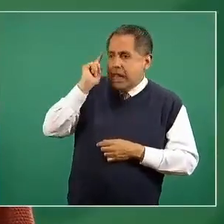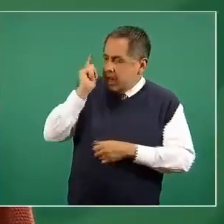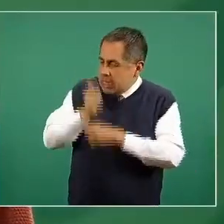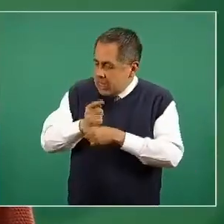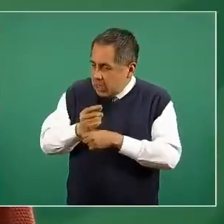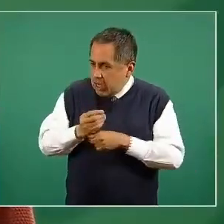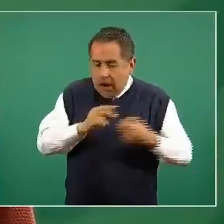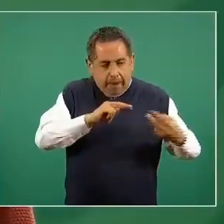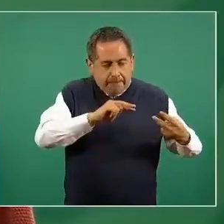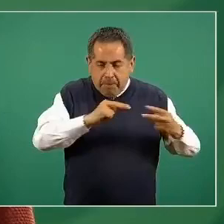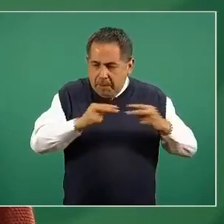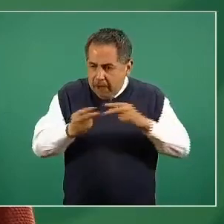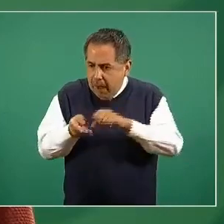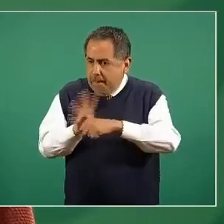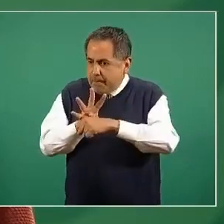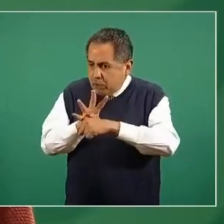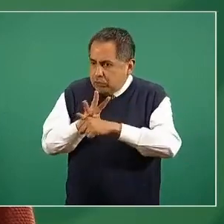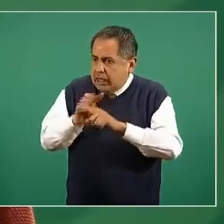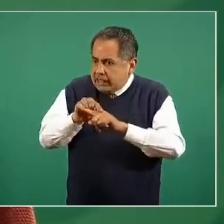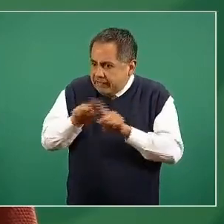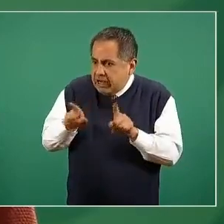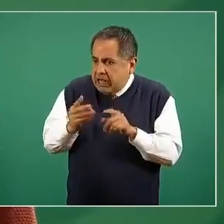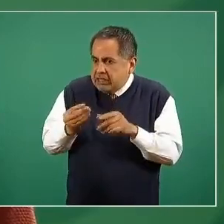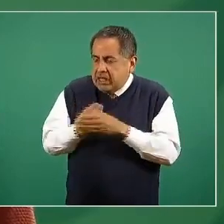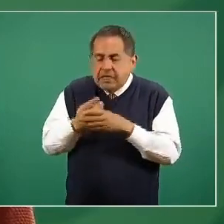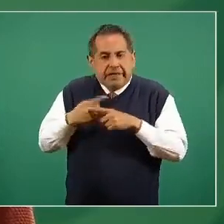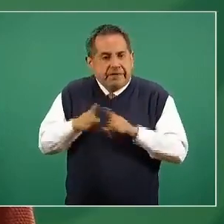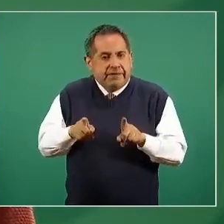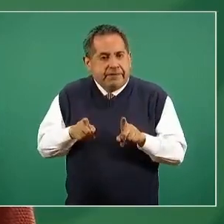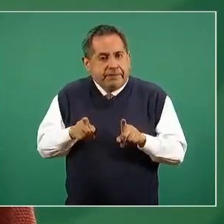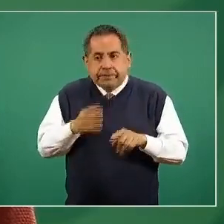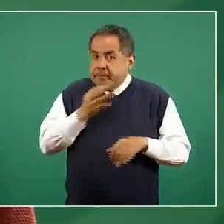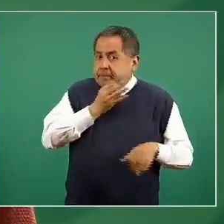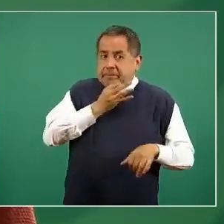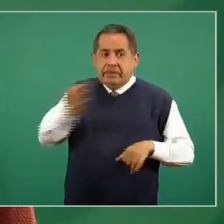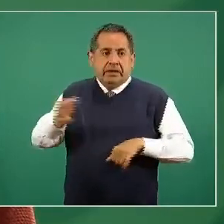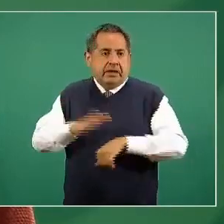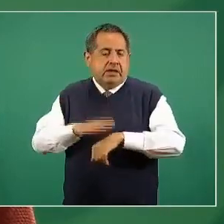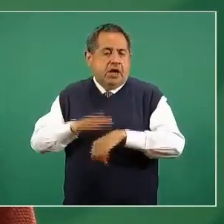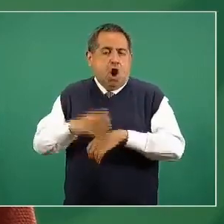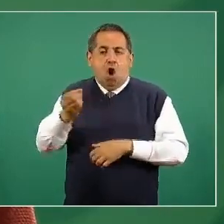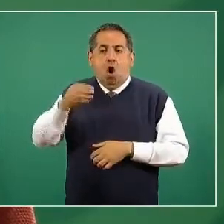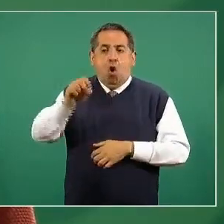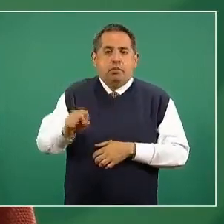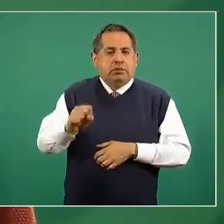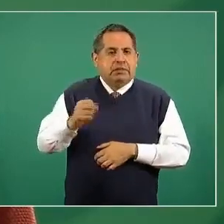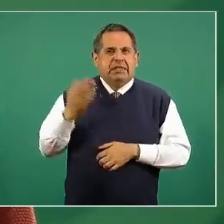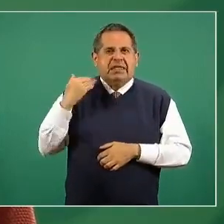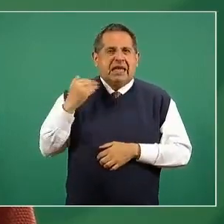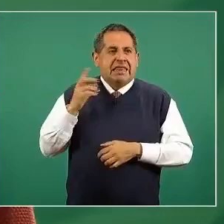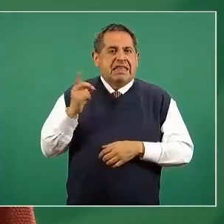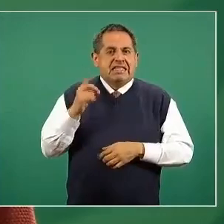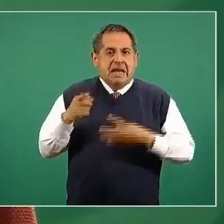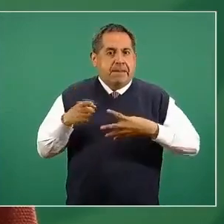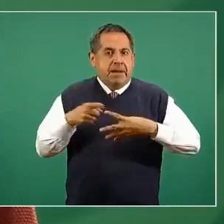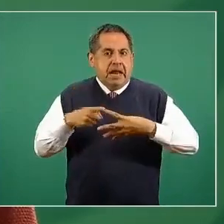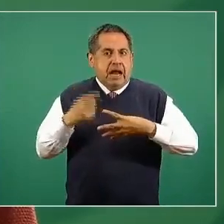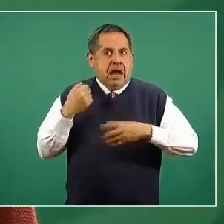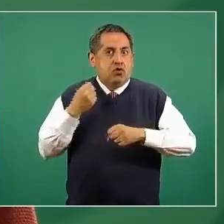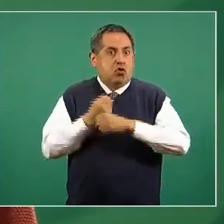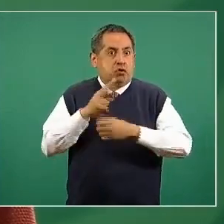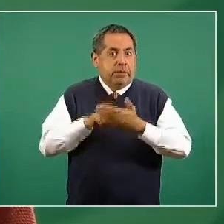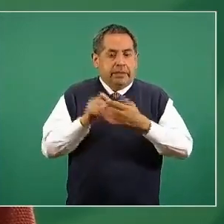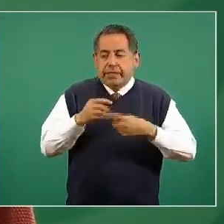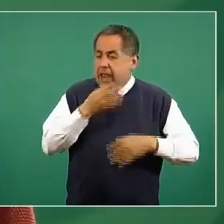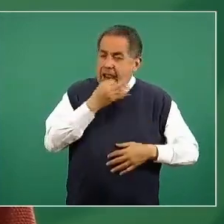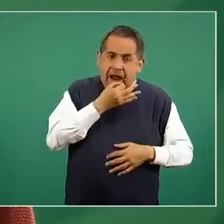Y fue notificada a la Organización Mundial de la Salud en la primera semana de diciembre de 2020. Una vez que